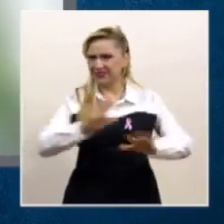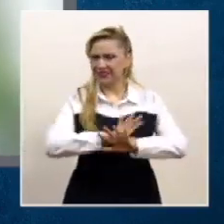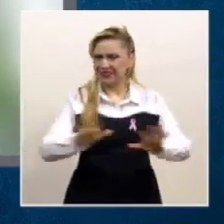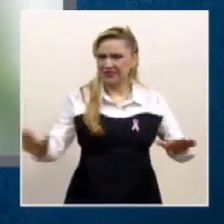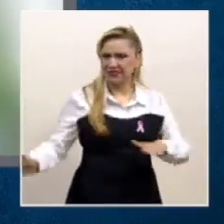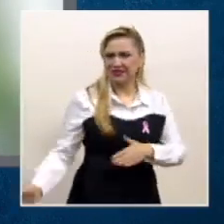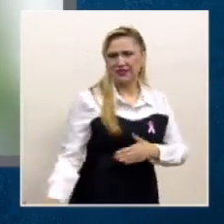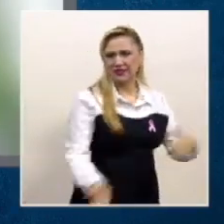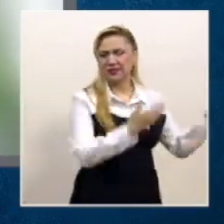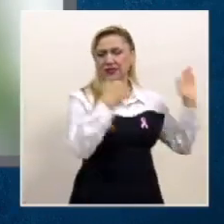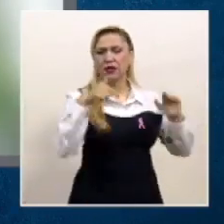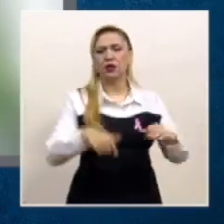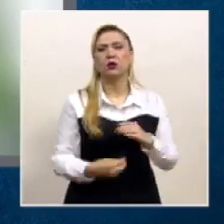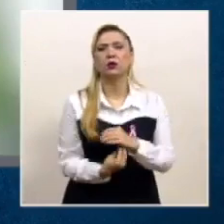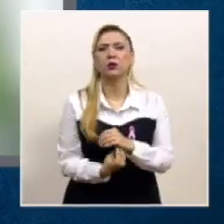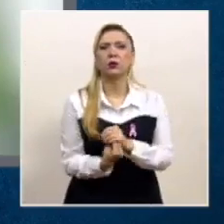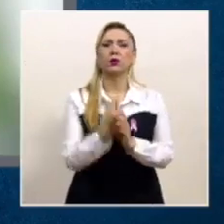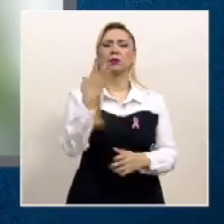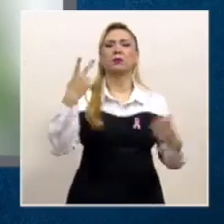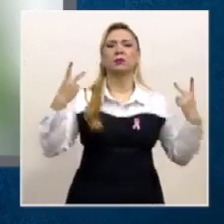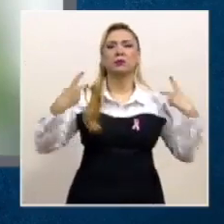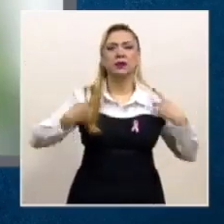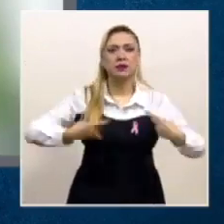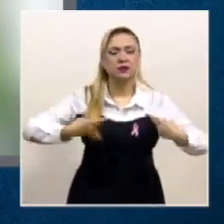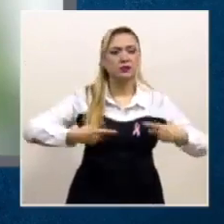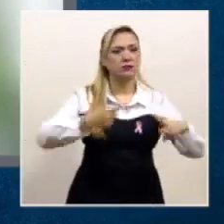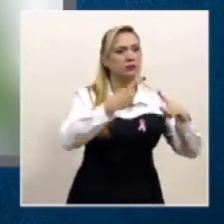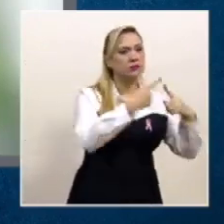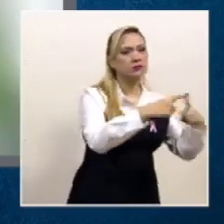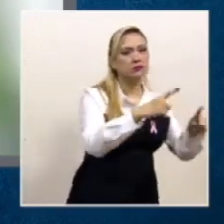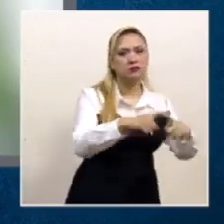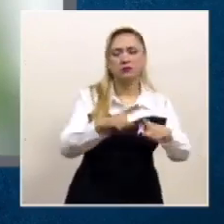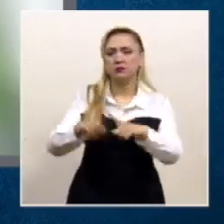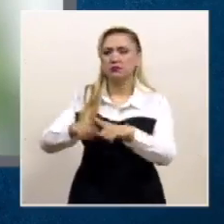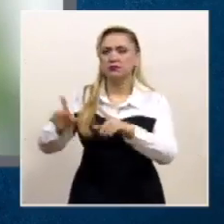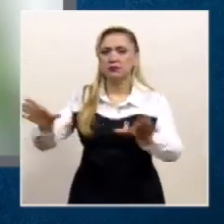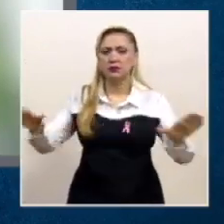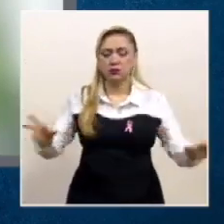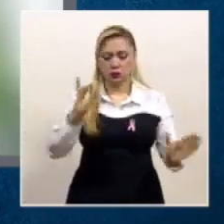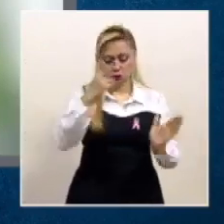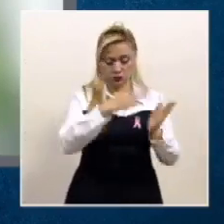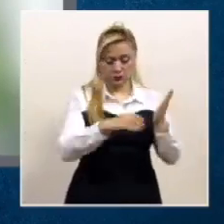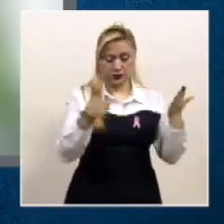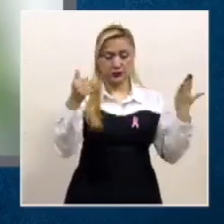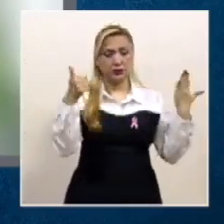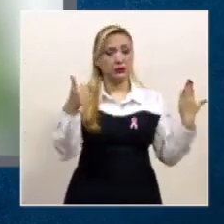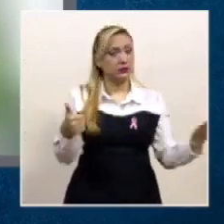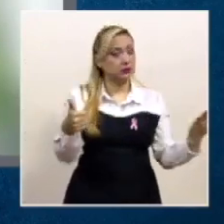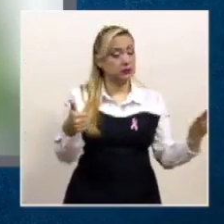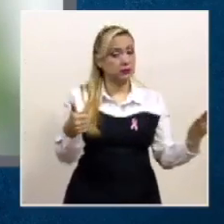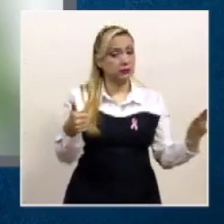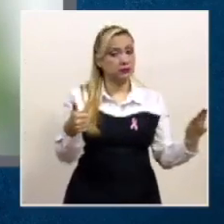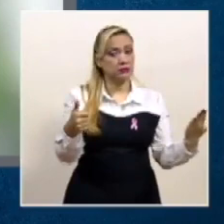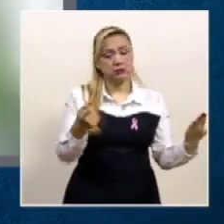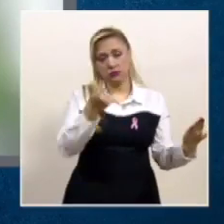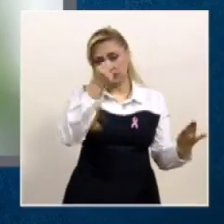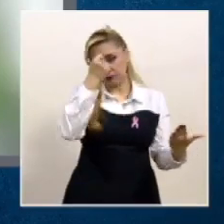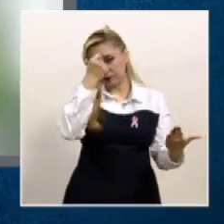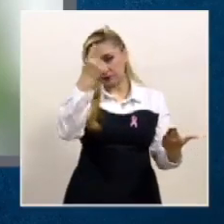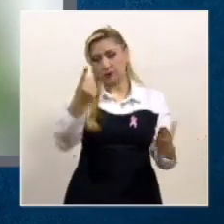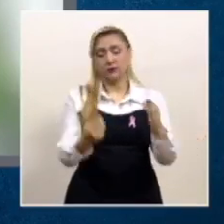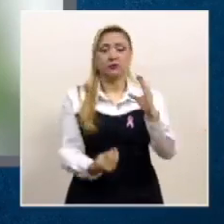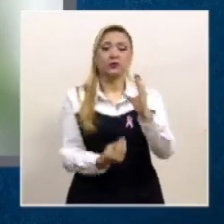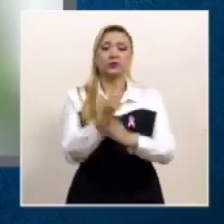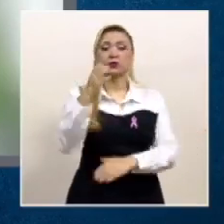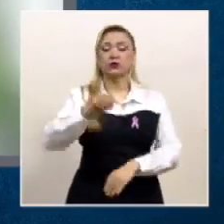social, y que pues poco a poco, hoy ya a partir de 2006, con la creación de la Convención de